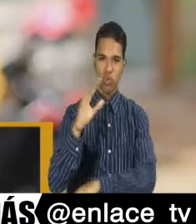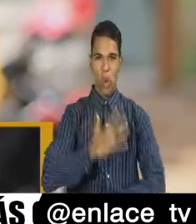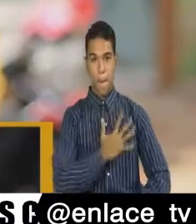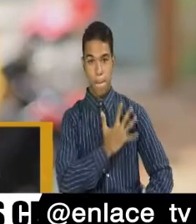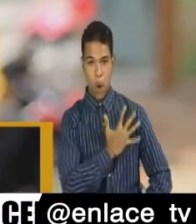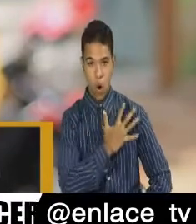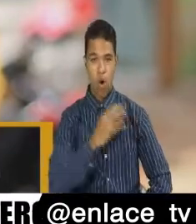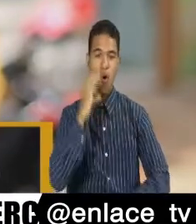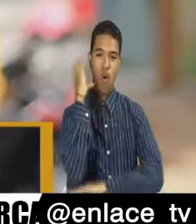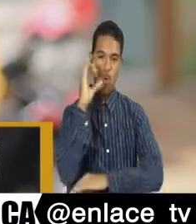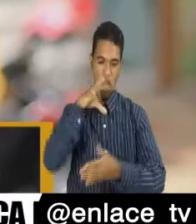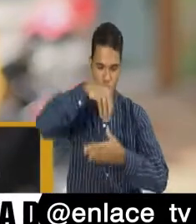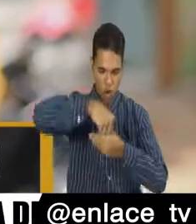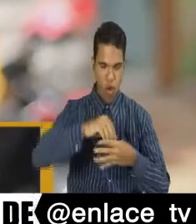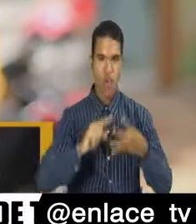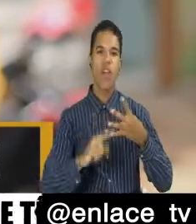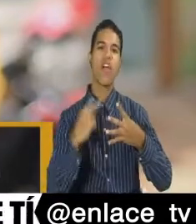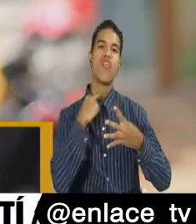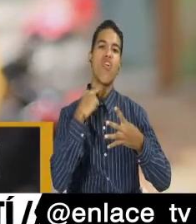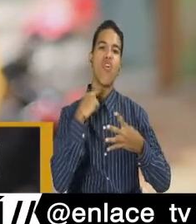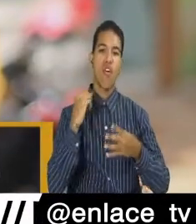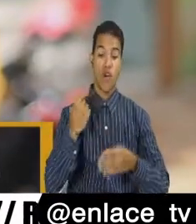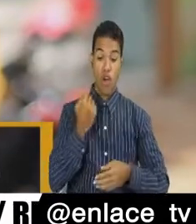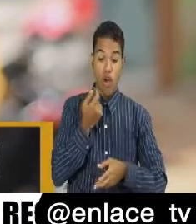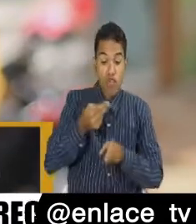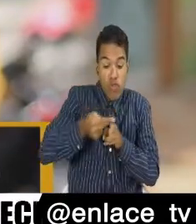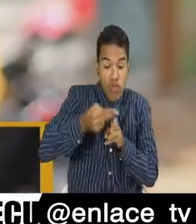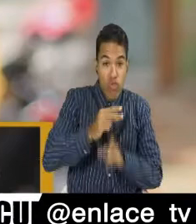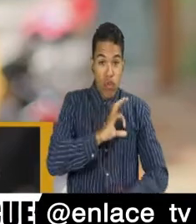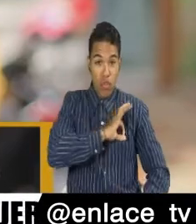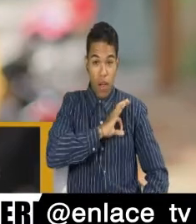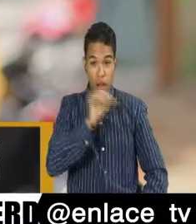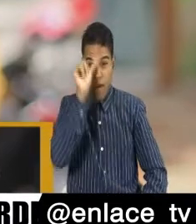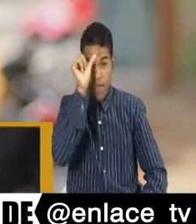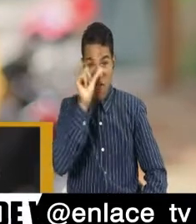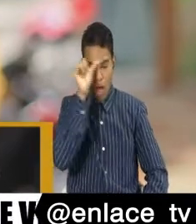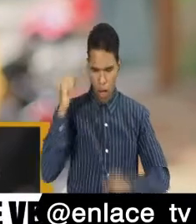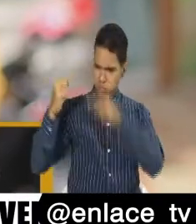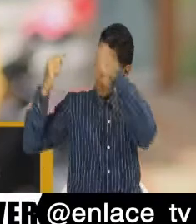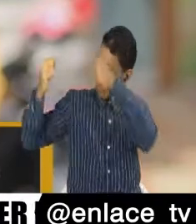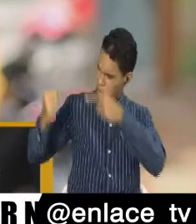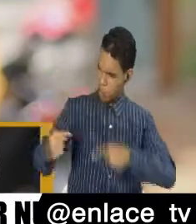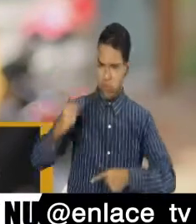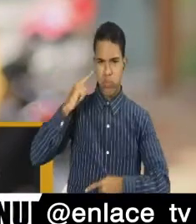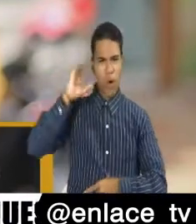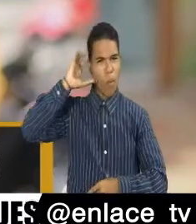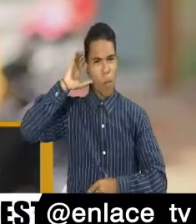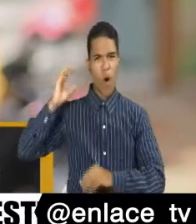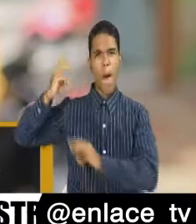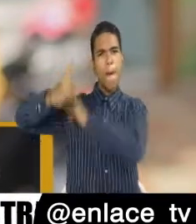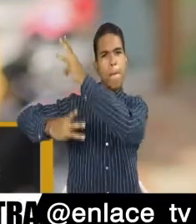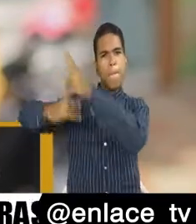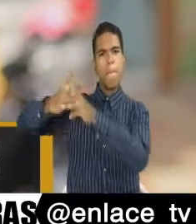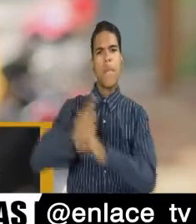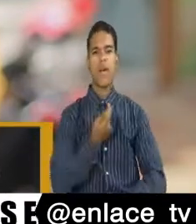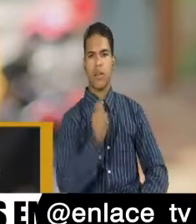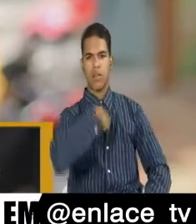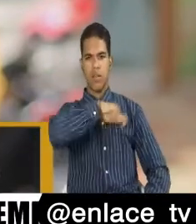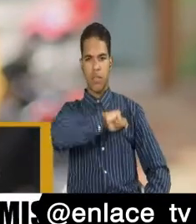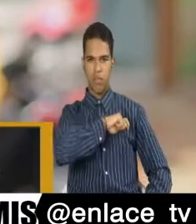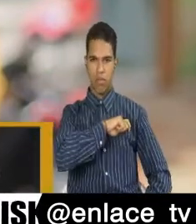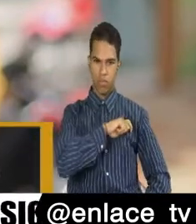nacional en noviembre. Este fin de semana hay regatas y campeonatos mundiales en España.